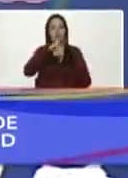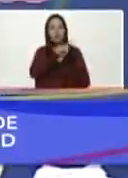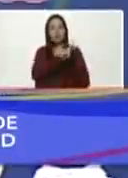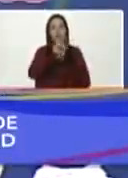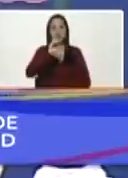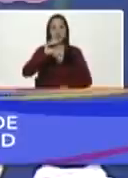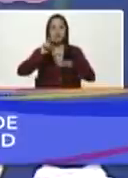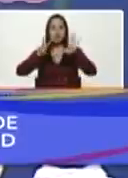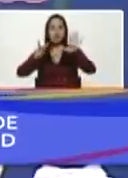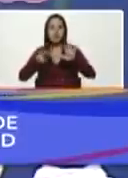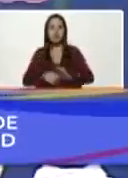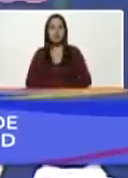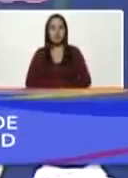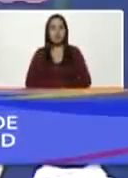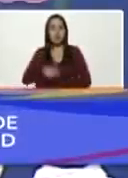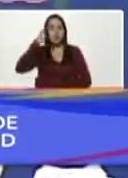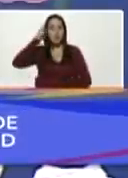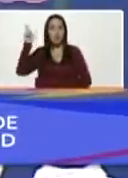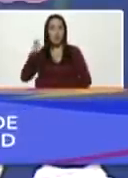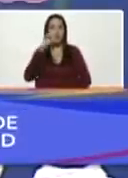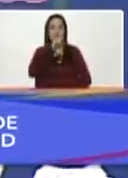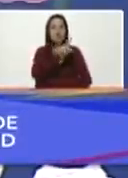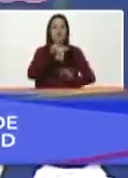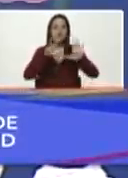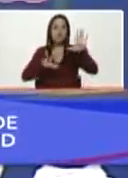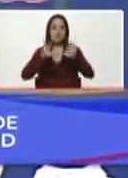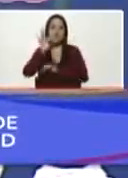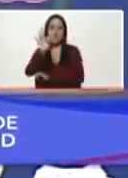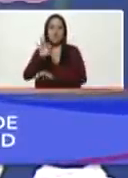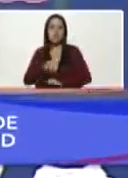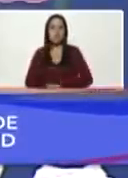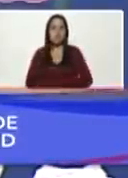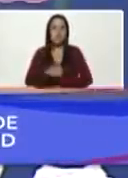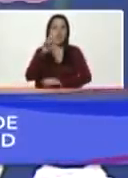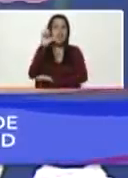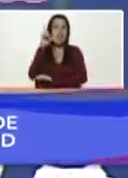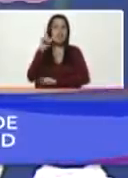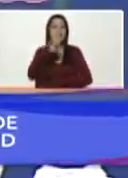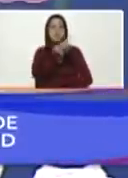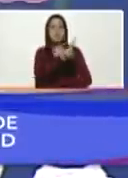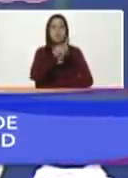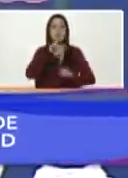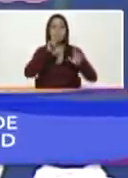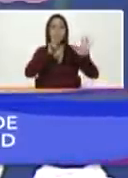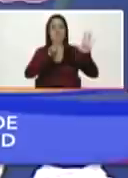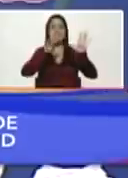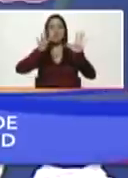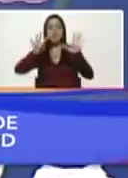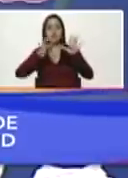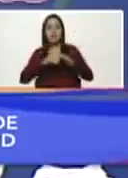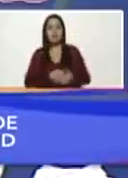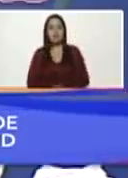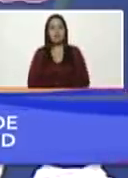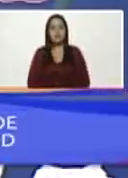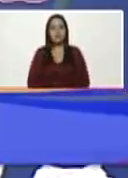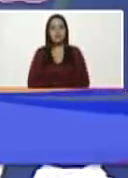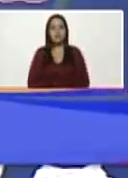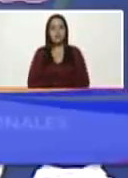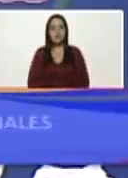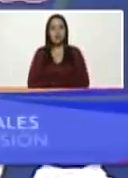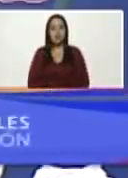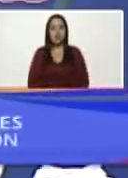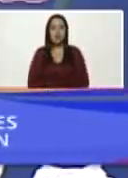107, Guárico 183, Lara 179,